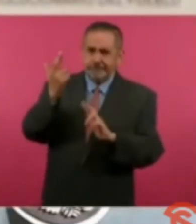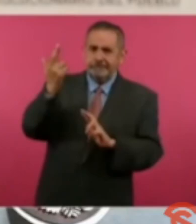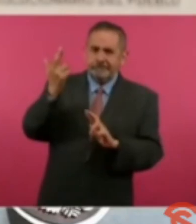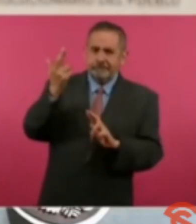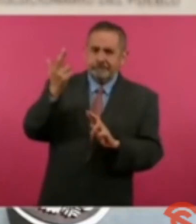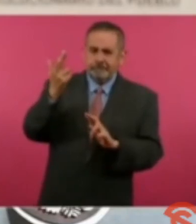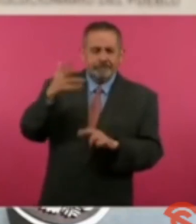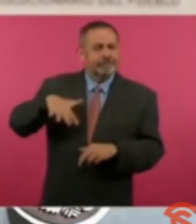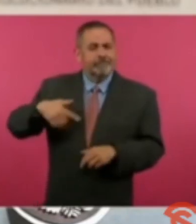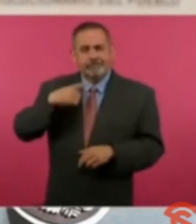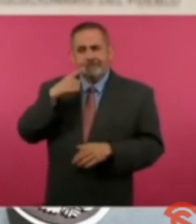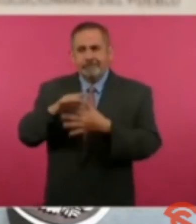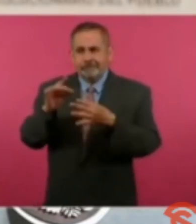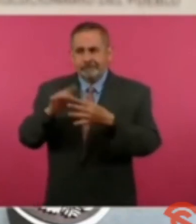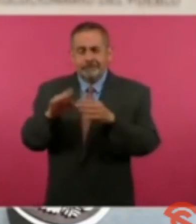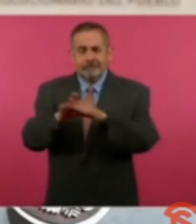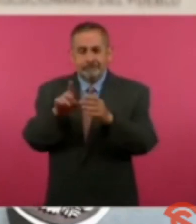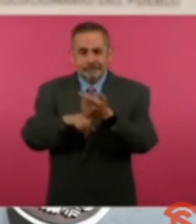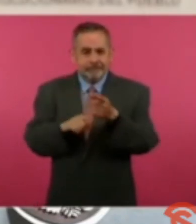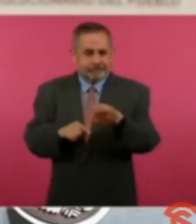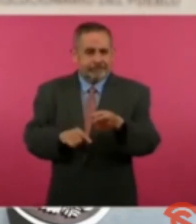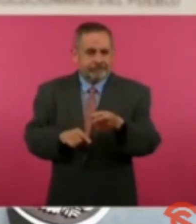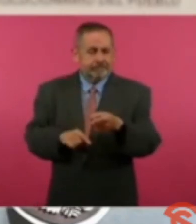revolución, como decía Adolfo Gil,